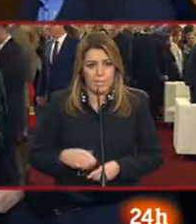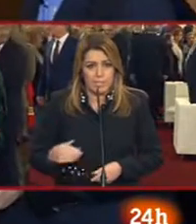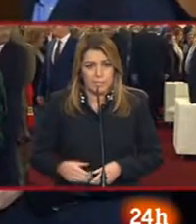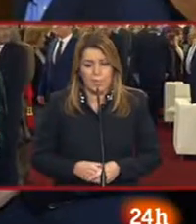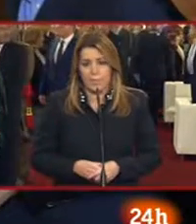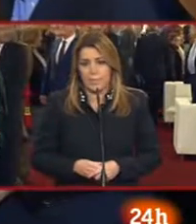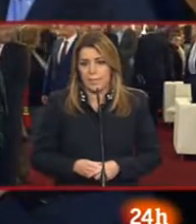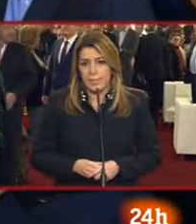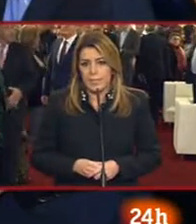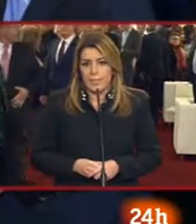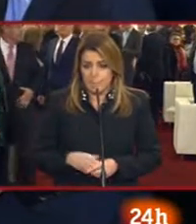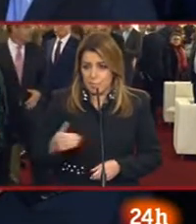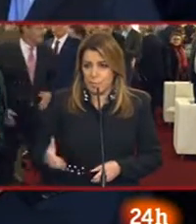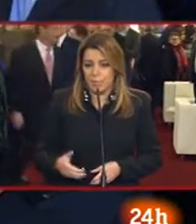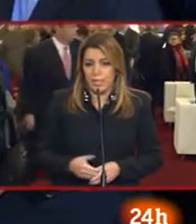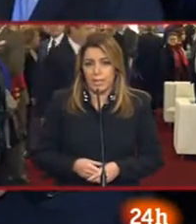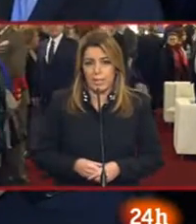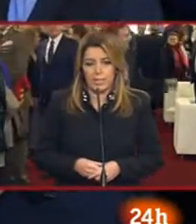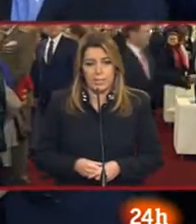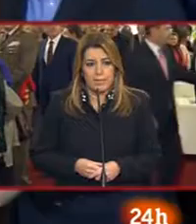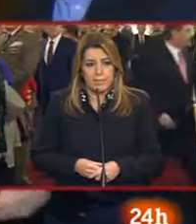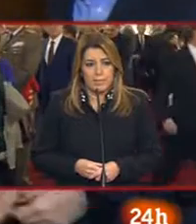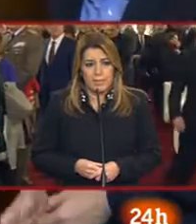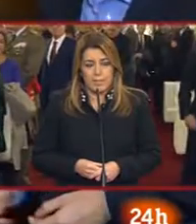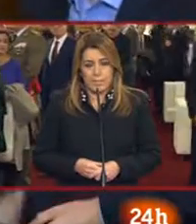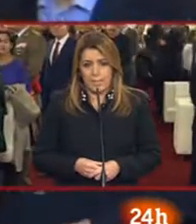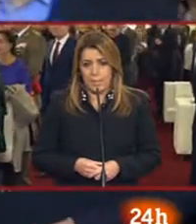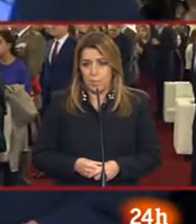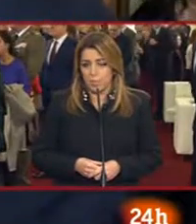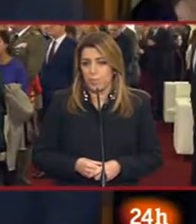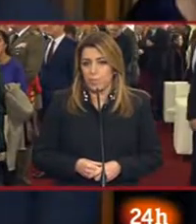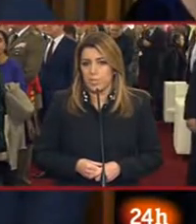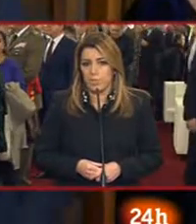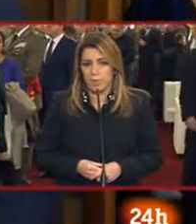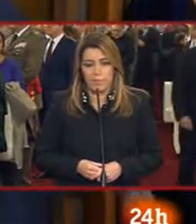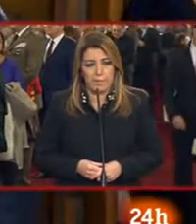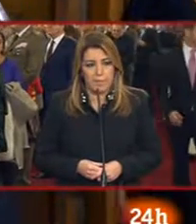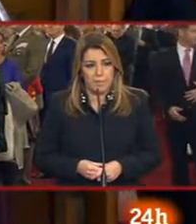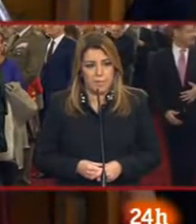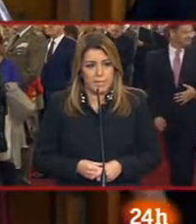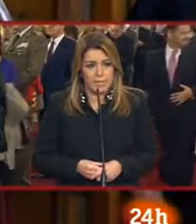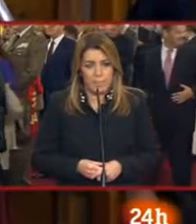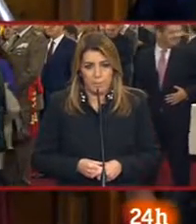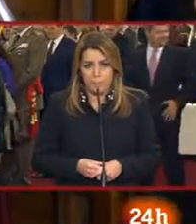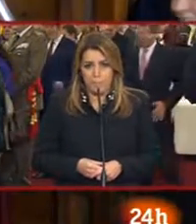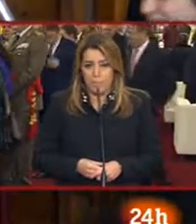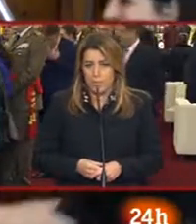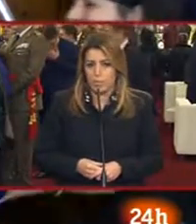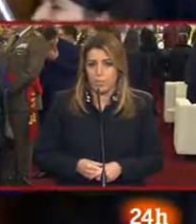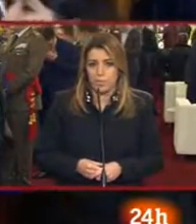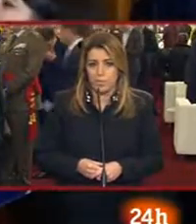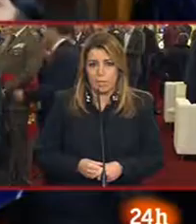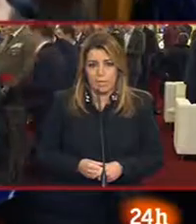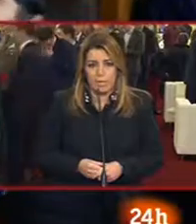preocupaciones, reflexiones, siempre lo tenía cerca y sé que hemos perdido muchísimo la familia socialista, pero ha